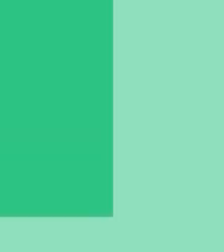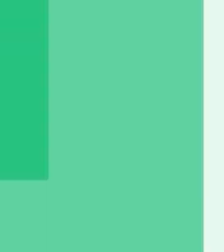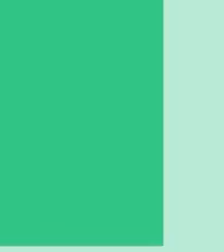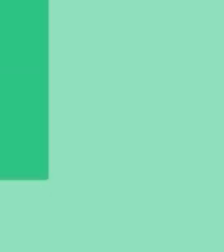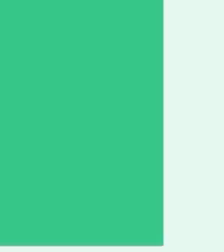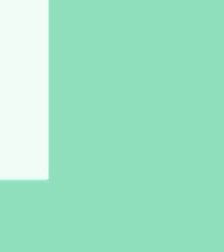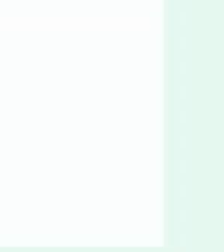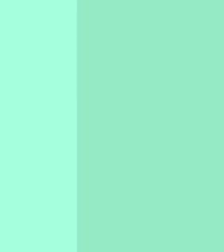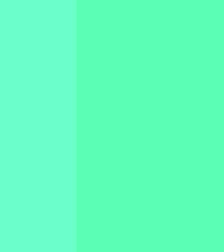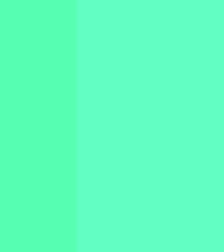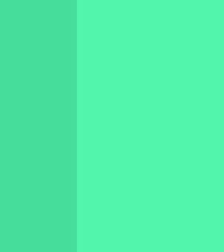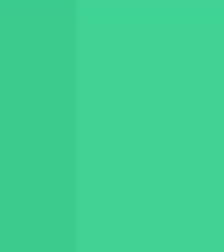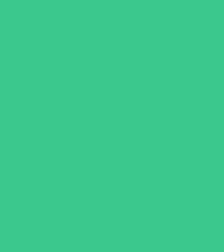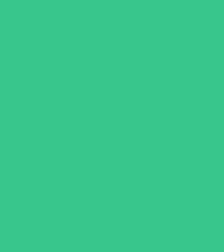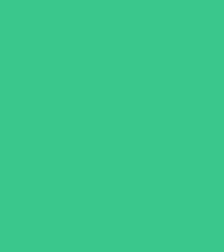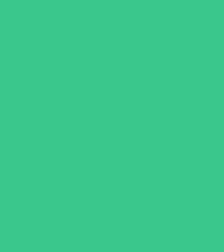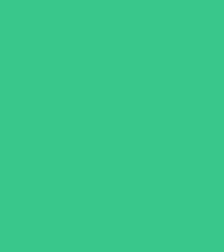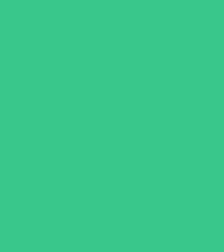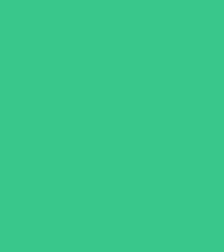bien Oh